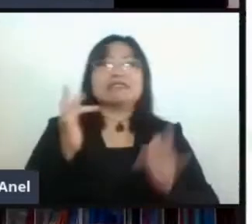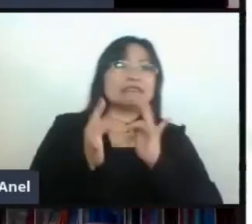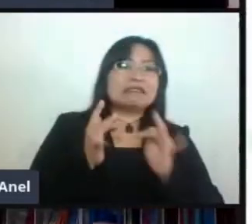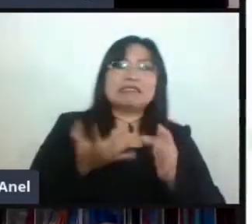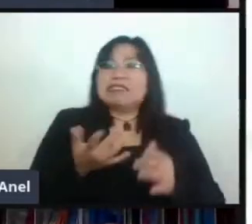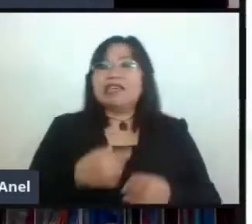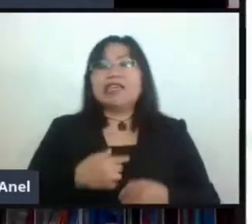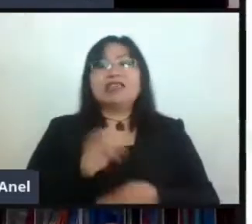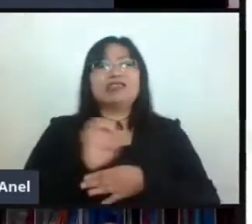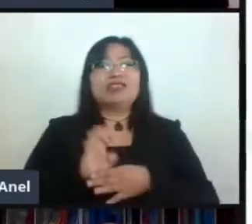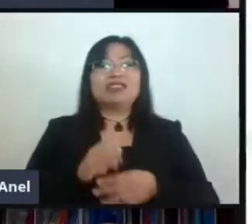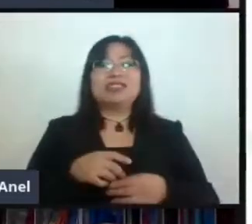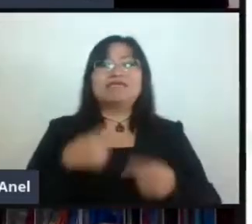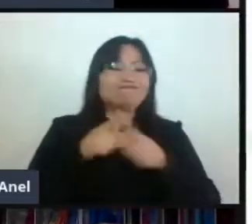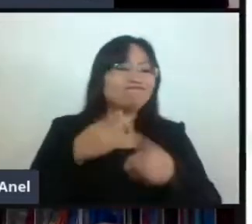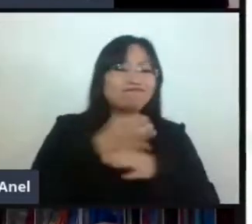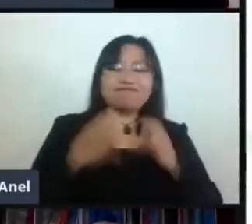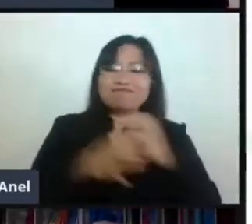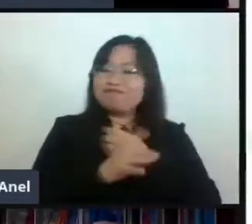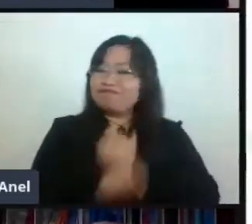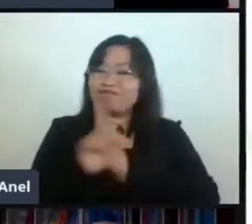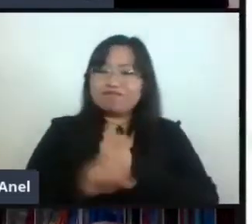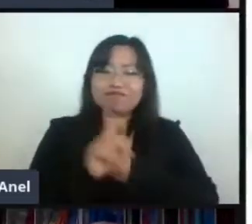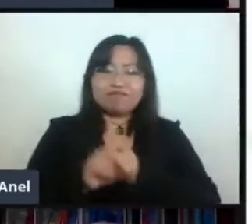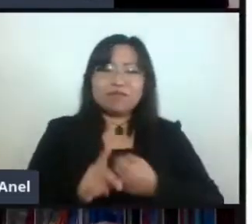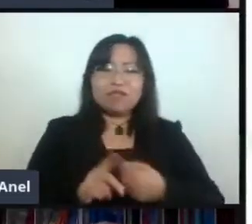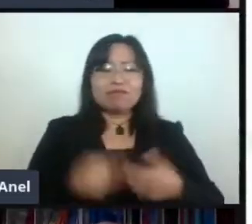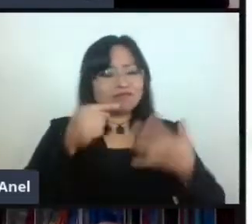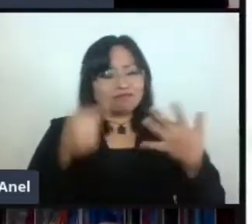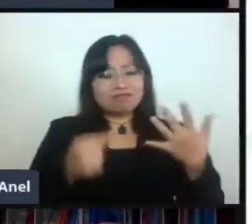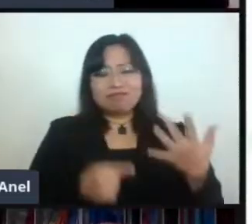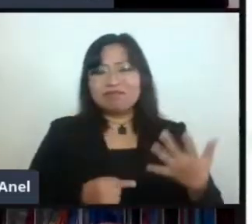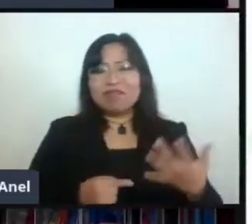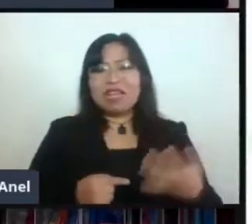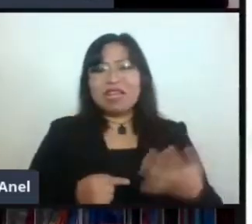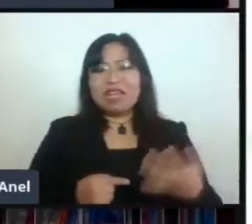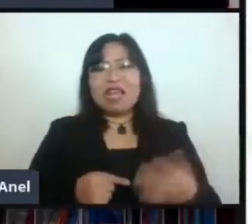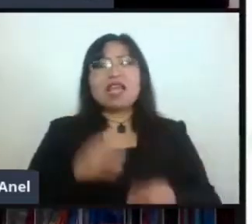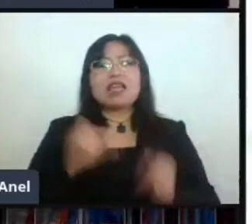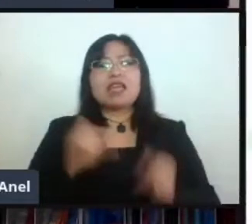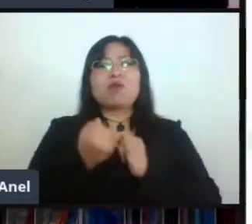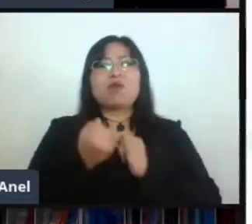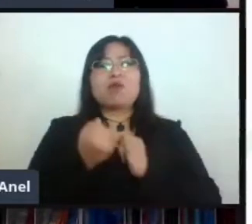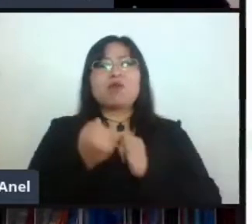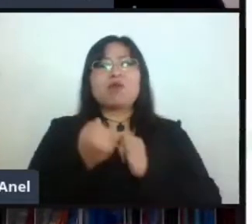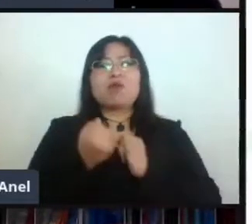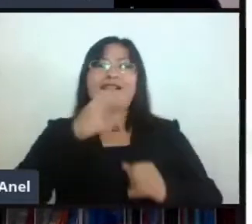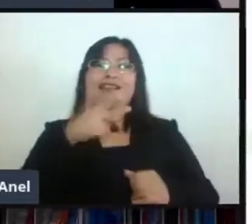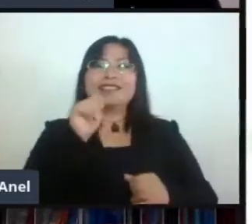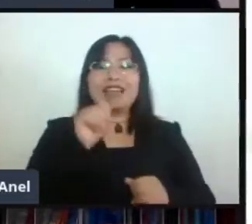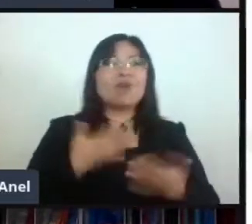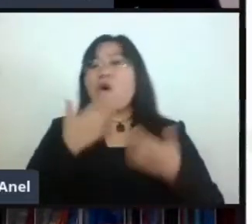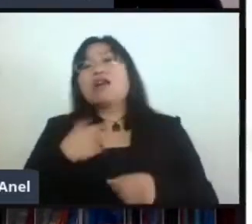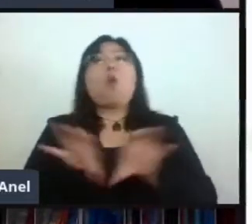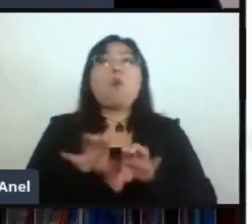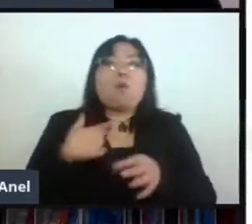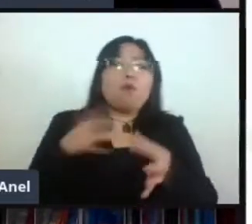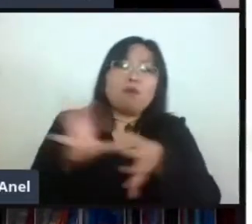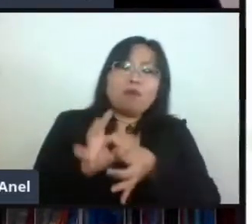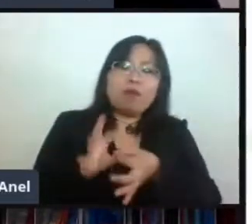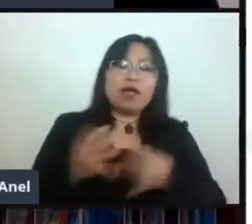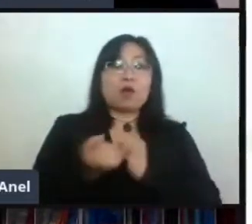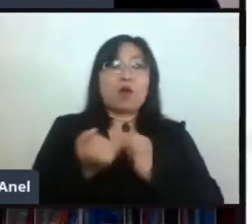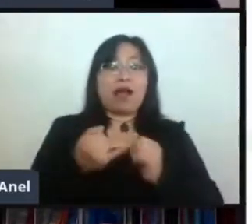el celular, se hacen actividades por chat, por diversos medios, hay que organizar los horarios de casa,